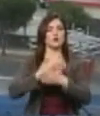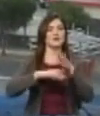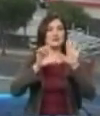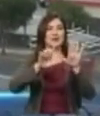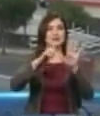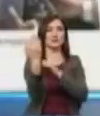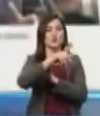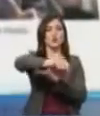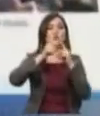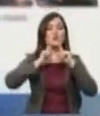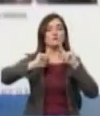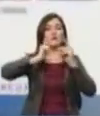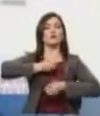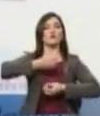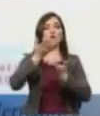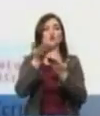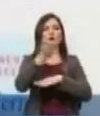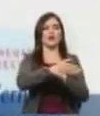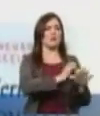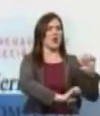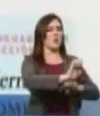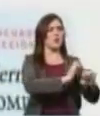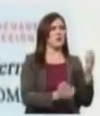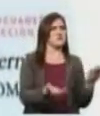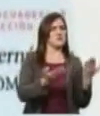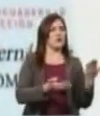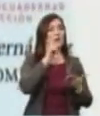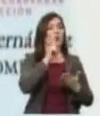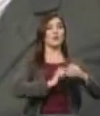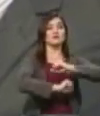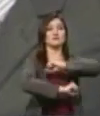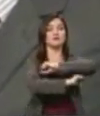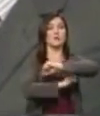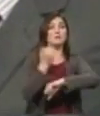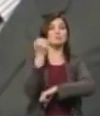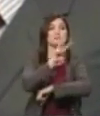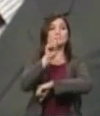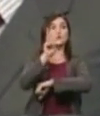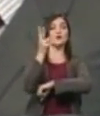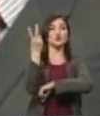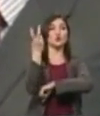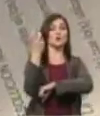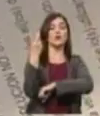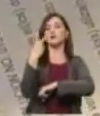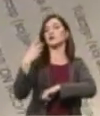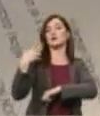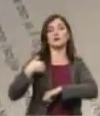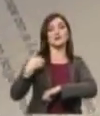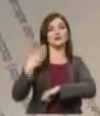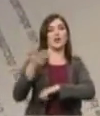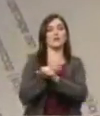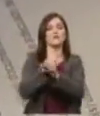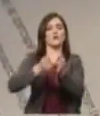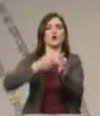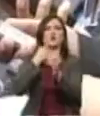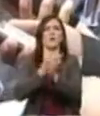que no publicaron información no contrastada del portal Página 12 de Argentina. De acuerdo con los defensores, entre otros, se violó el derecho a la